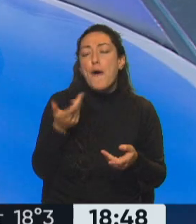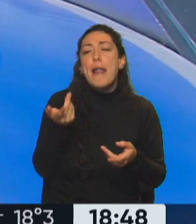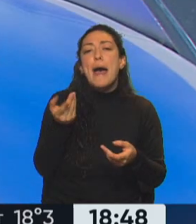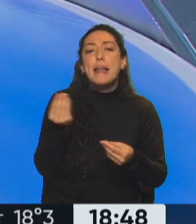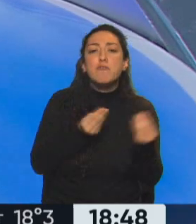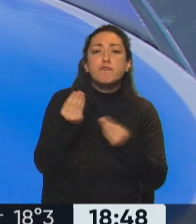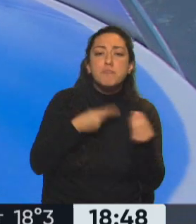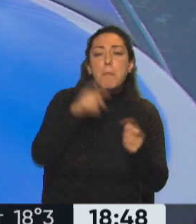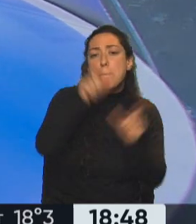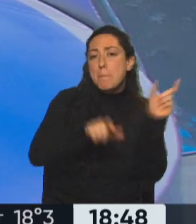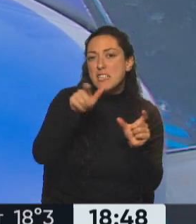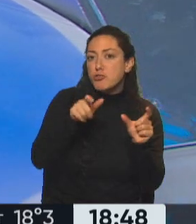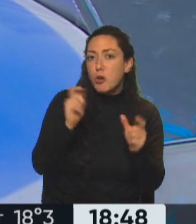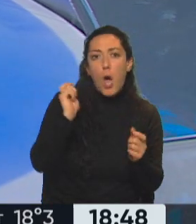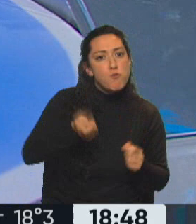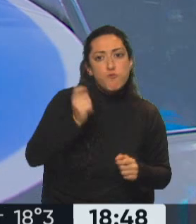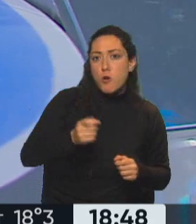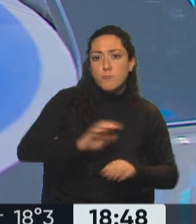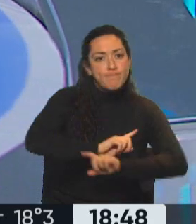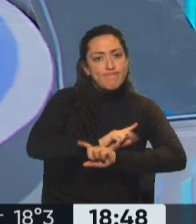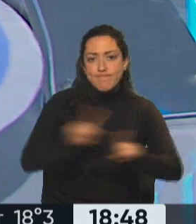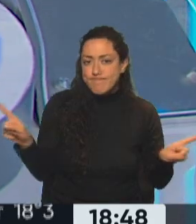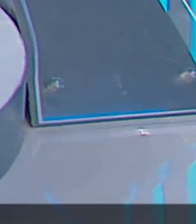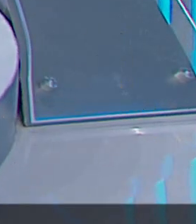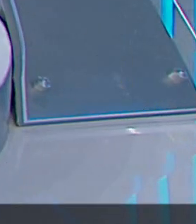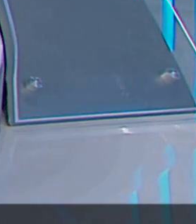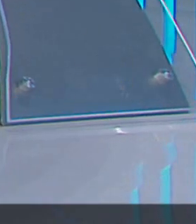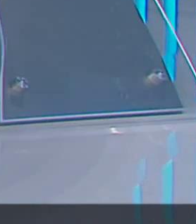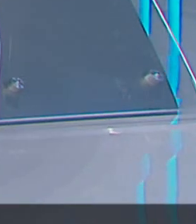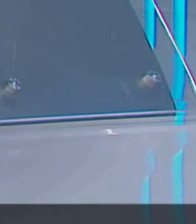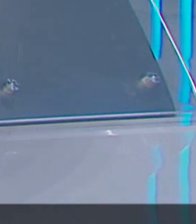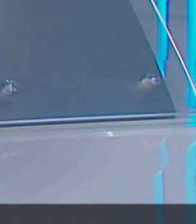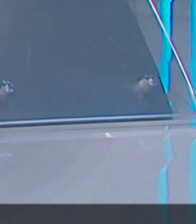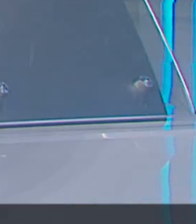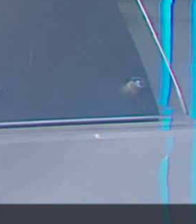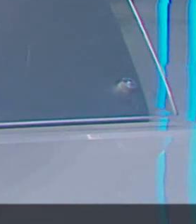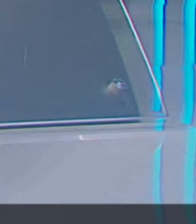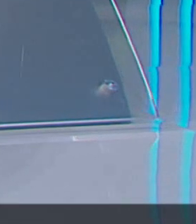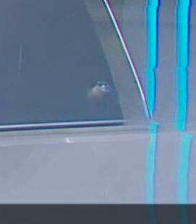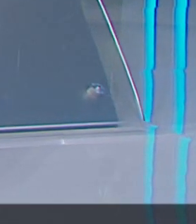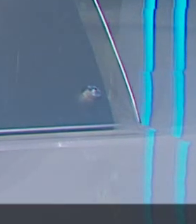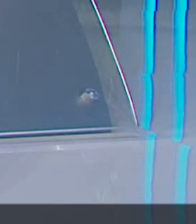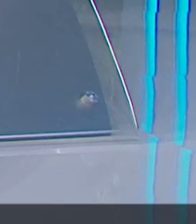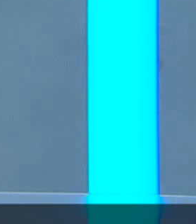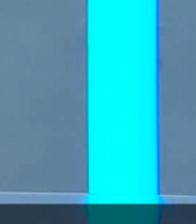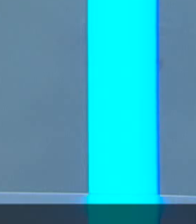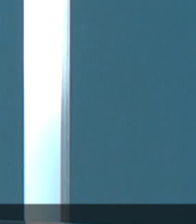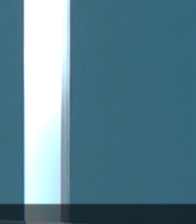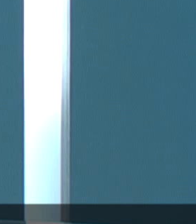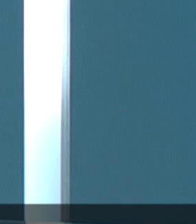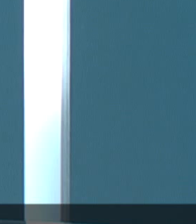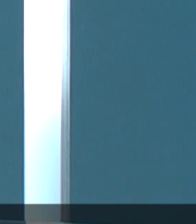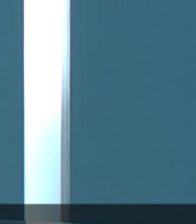los inversionistas que salen de los bonos se pasan al dólar ante el temor de alguna devaluación. Exactamente. Los inversores